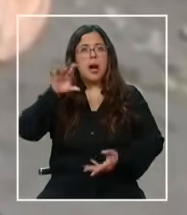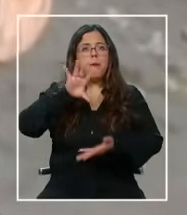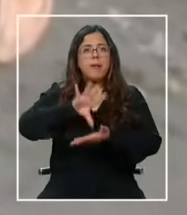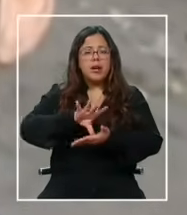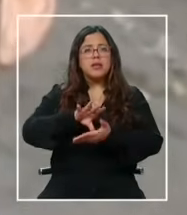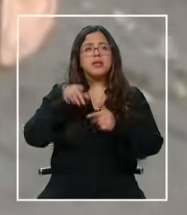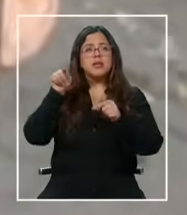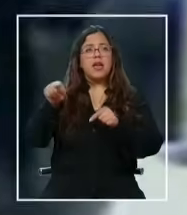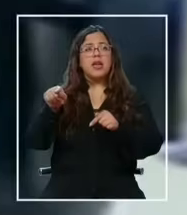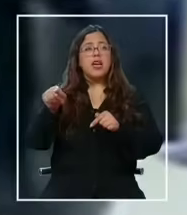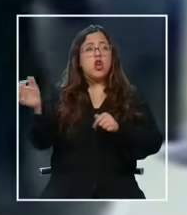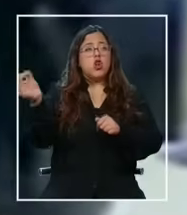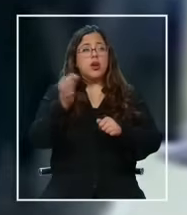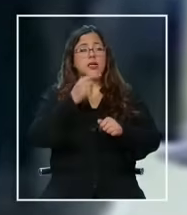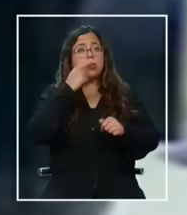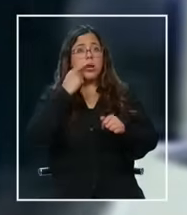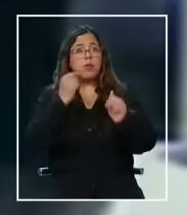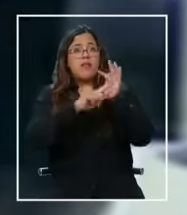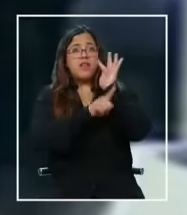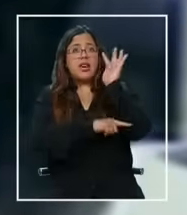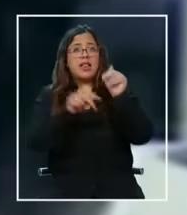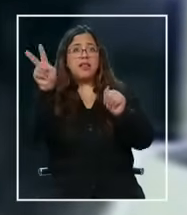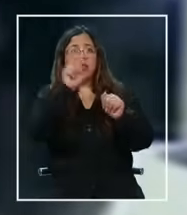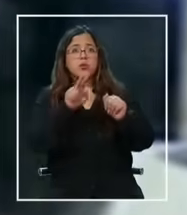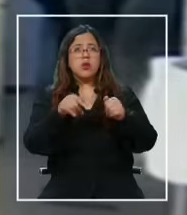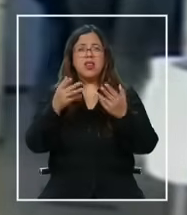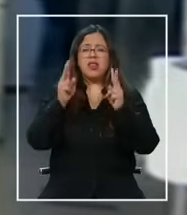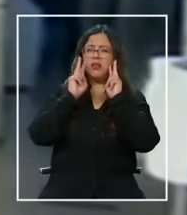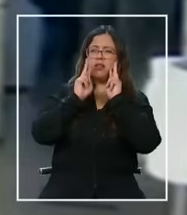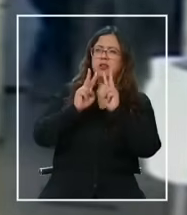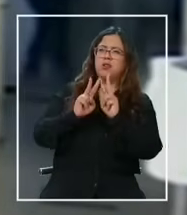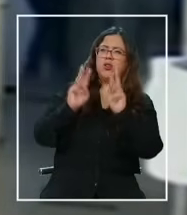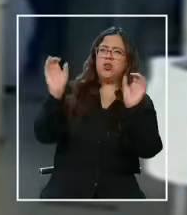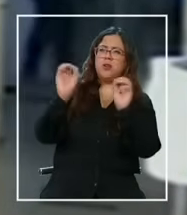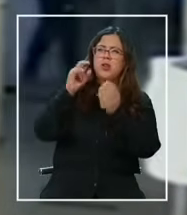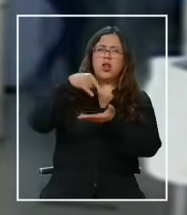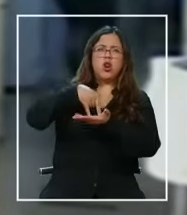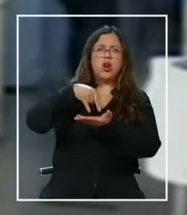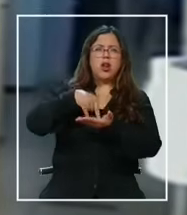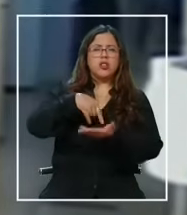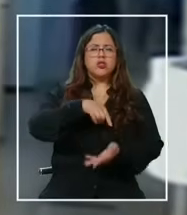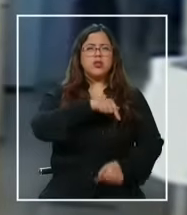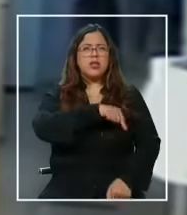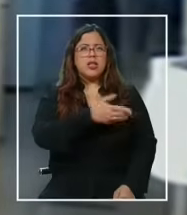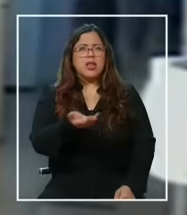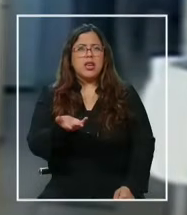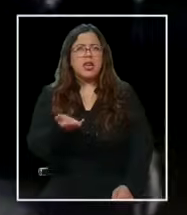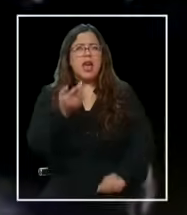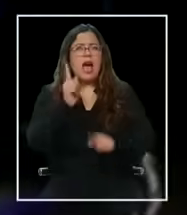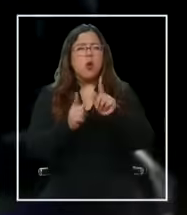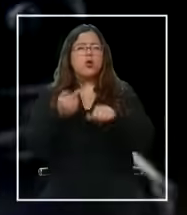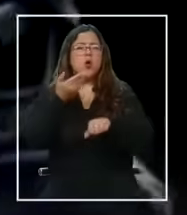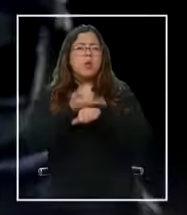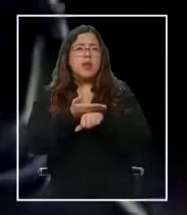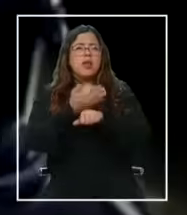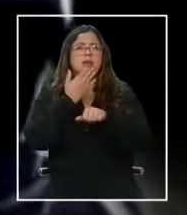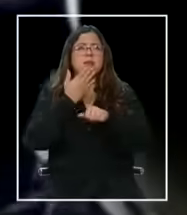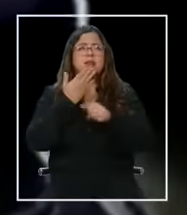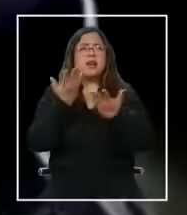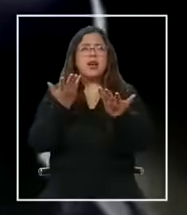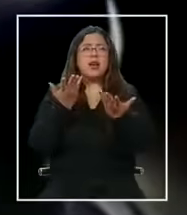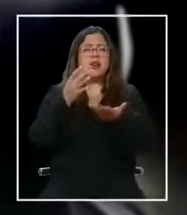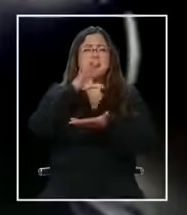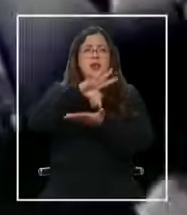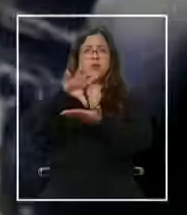declaraciones de saav No tardaron en desatar una oleada de redacciones en el congreso nacional donde algunos piden incluso romper